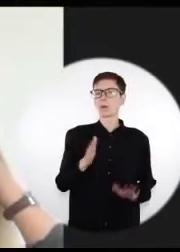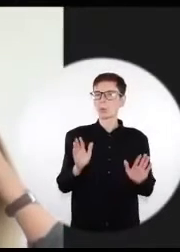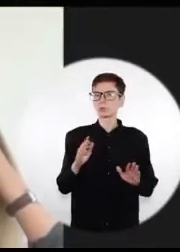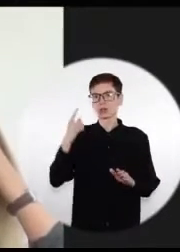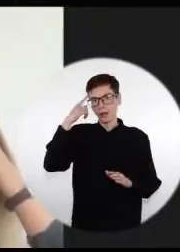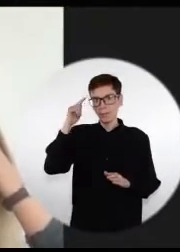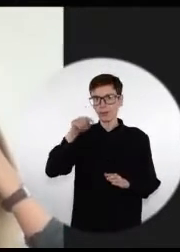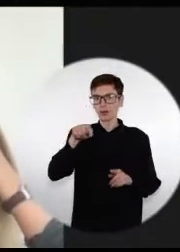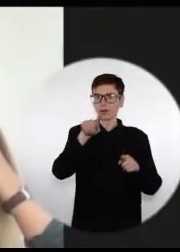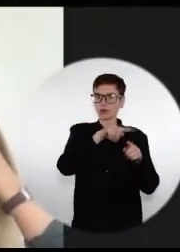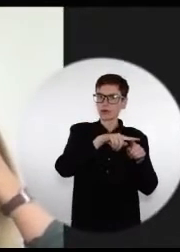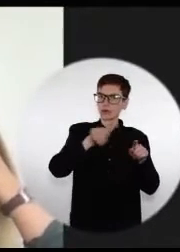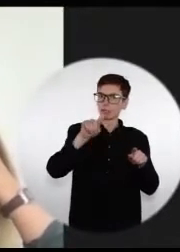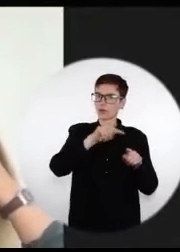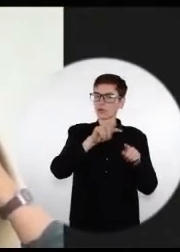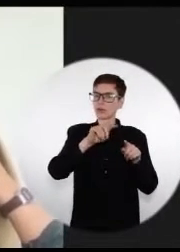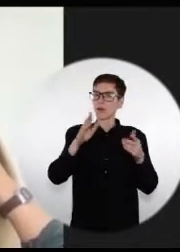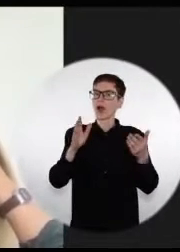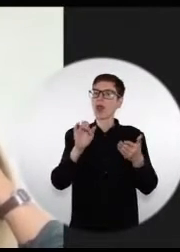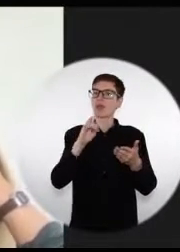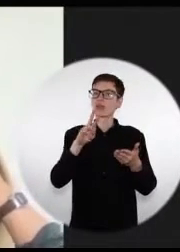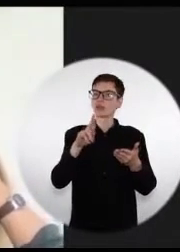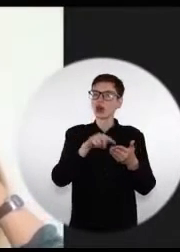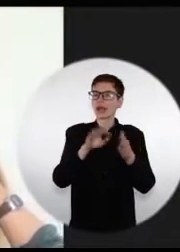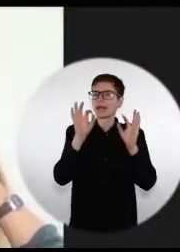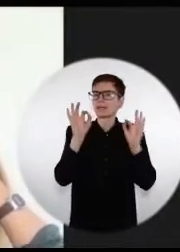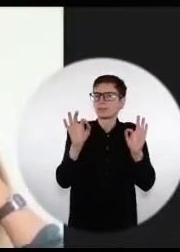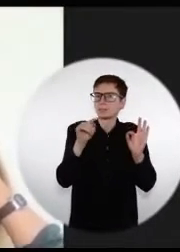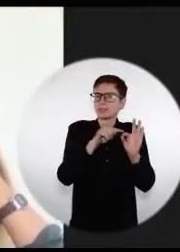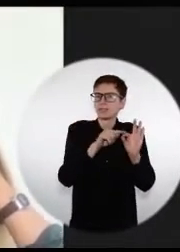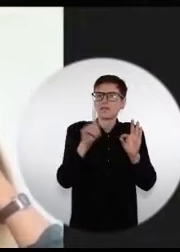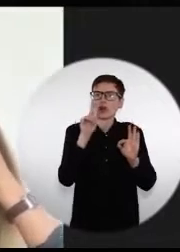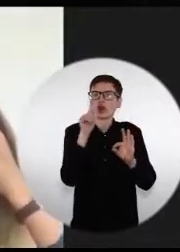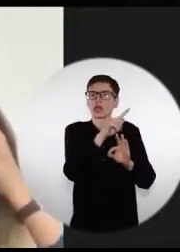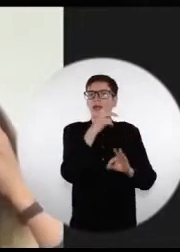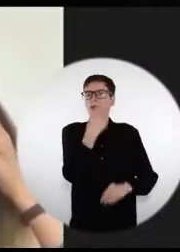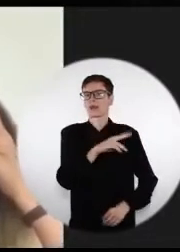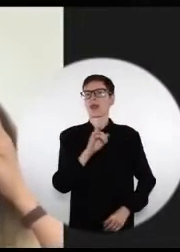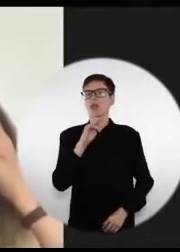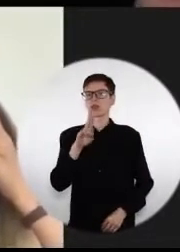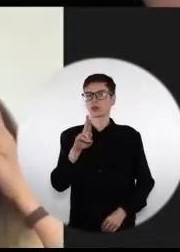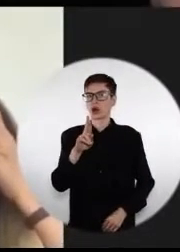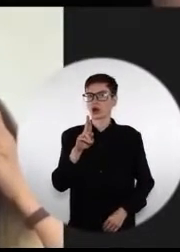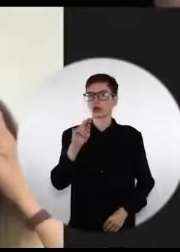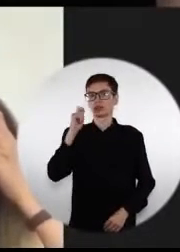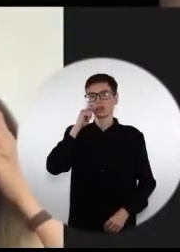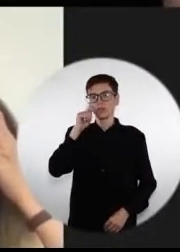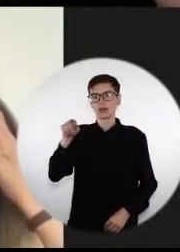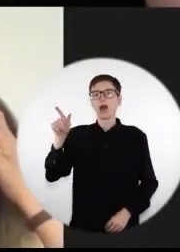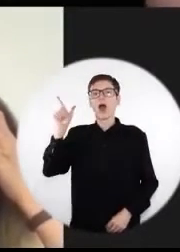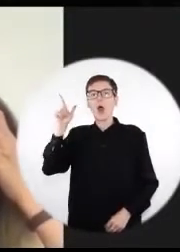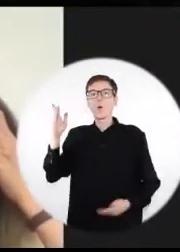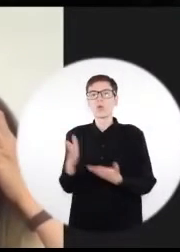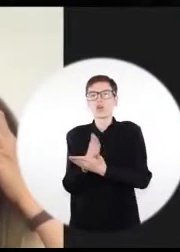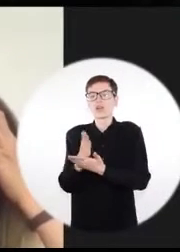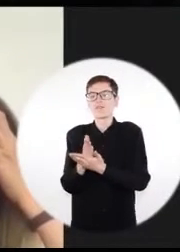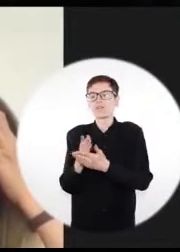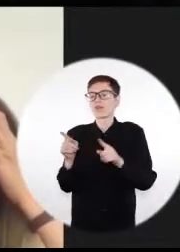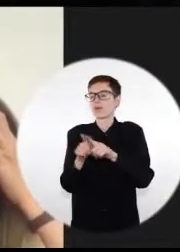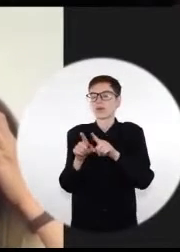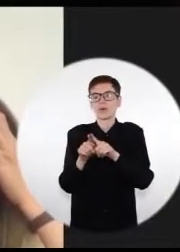podcast en particular pero más o menos los contenidos específicos son un poco a la suerte de los editores